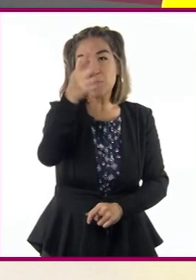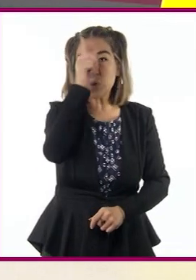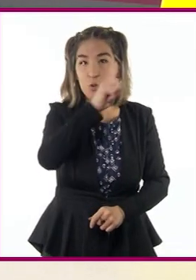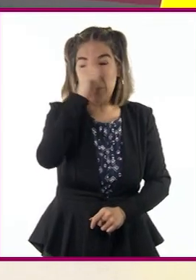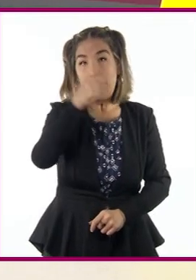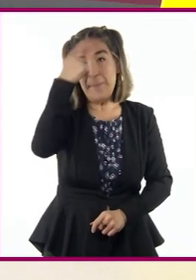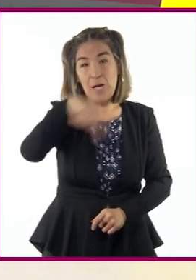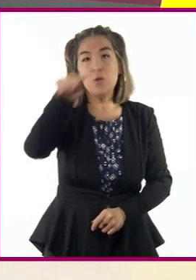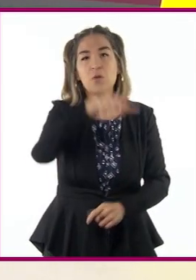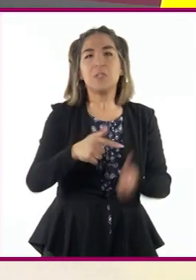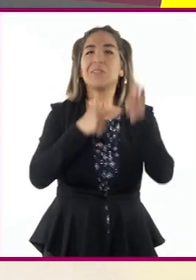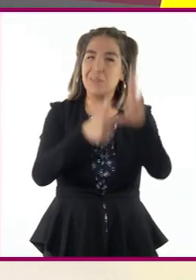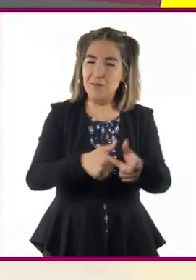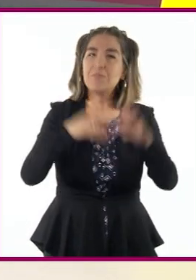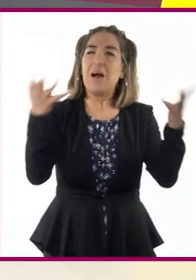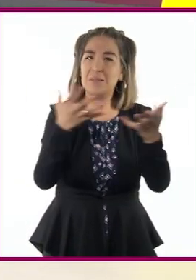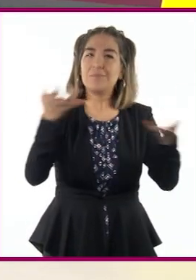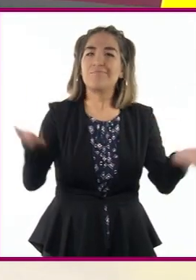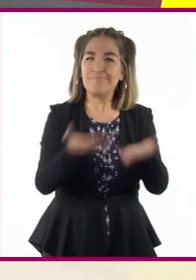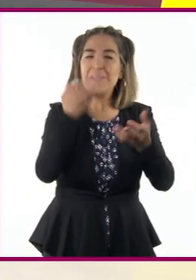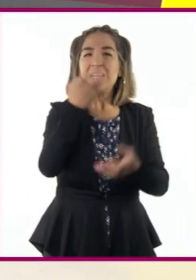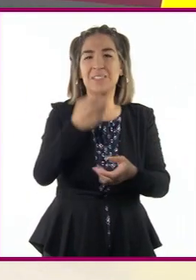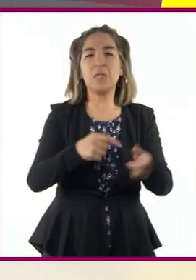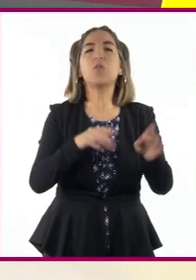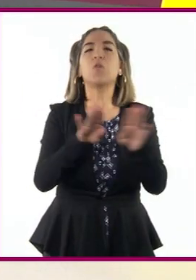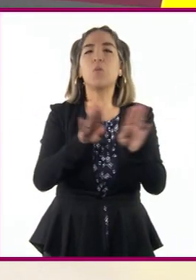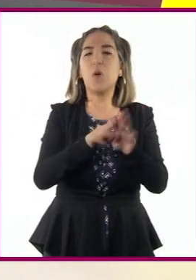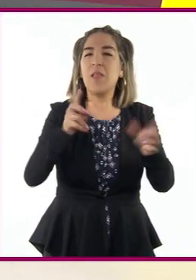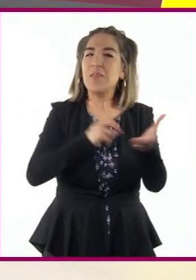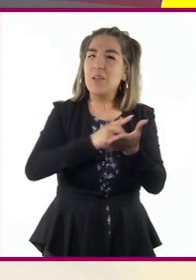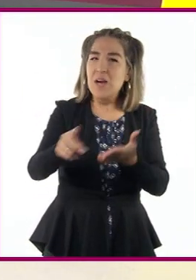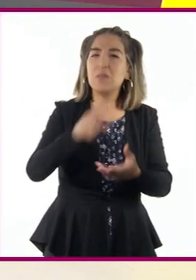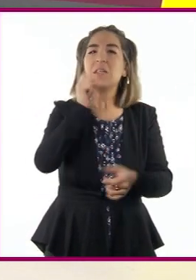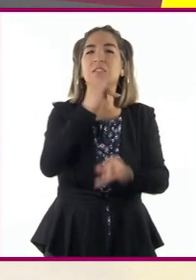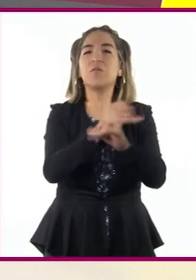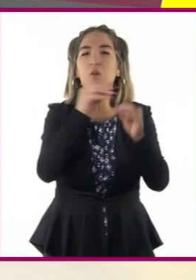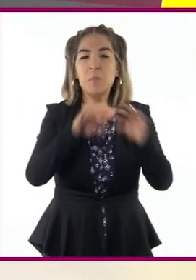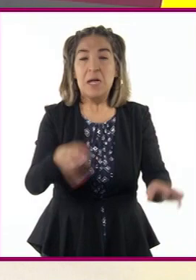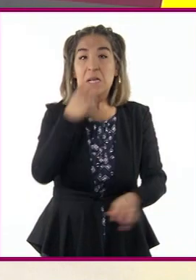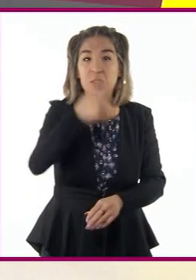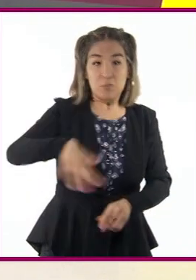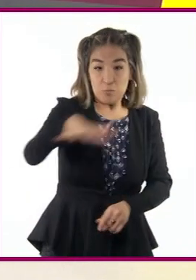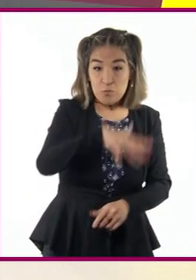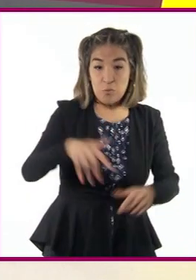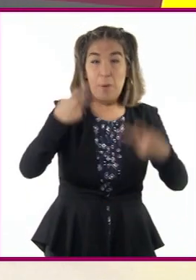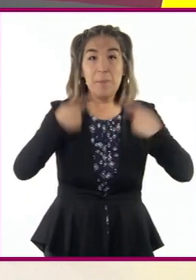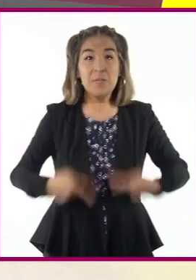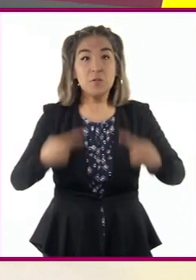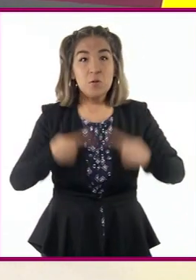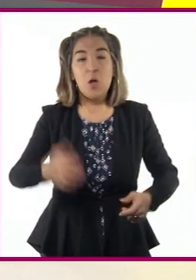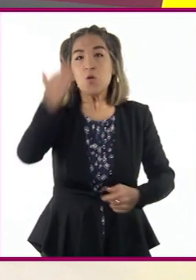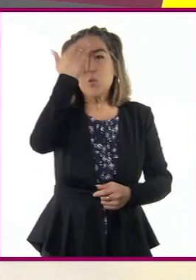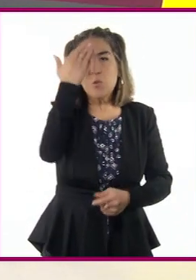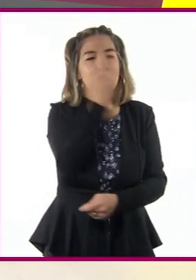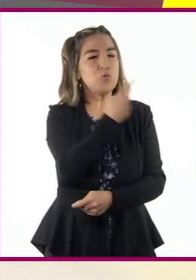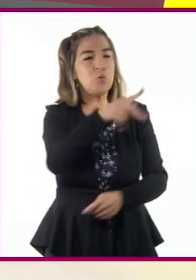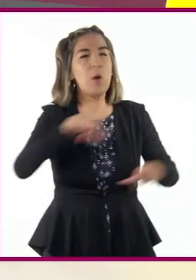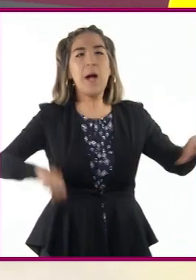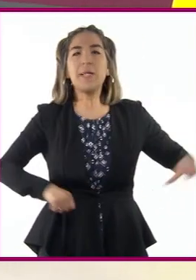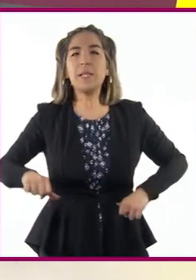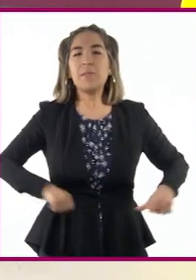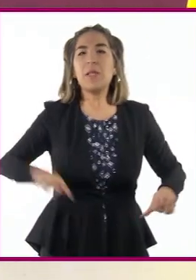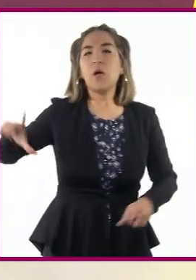para promover el ejercicio de este derecho, expresando la importancia de que las personas conozcan las acciones de